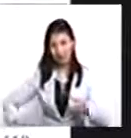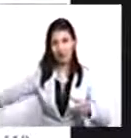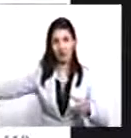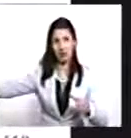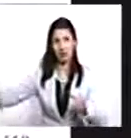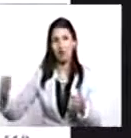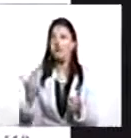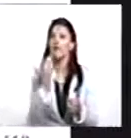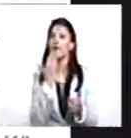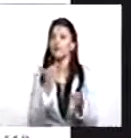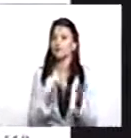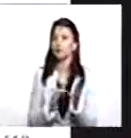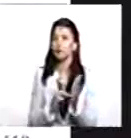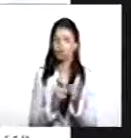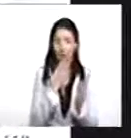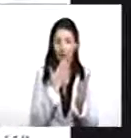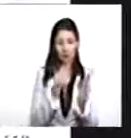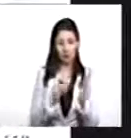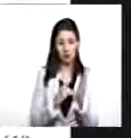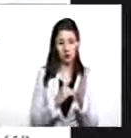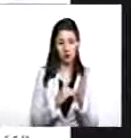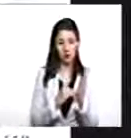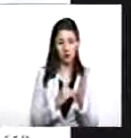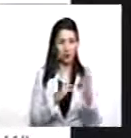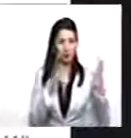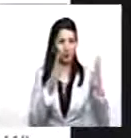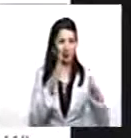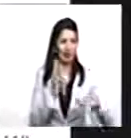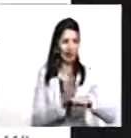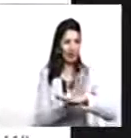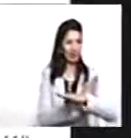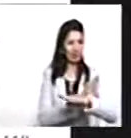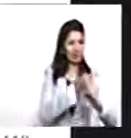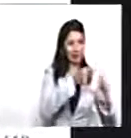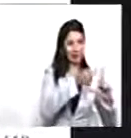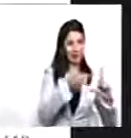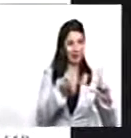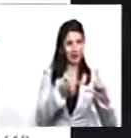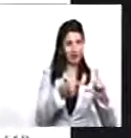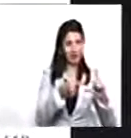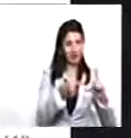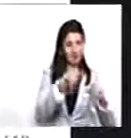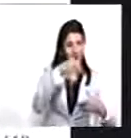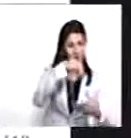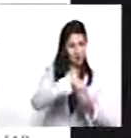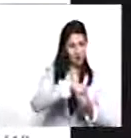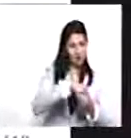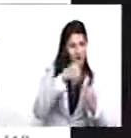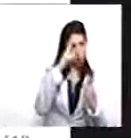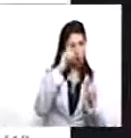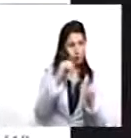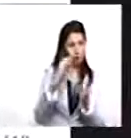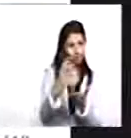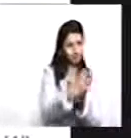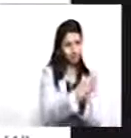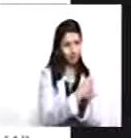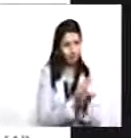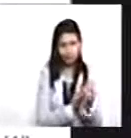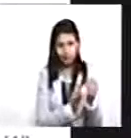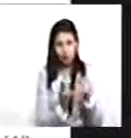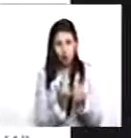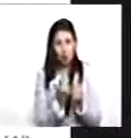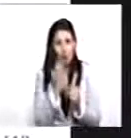FAER y PRONE, y por ende las externalidades negativas que tienen estos mecanismos de financiación a través de aportes.